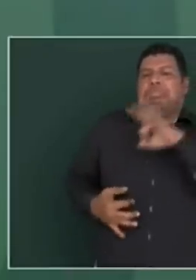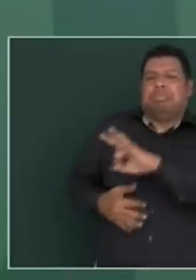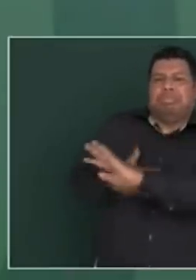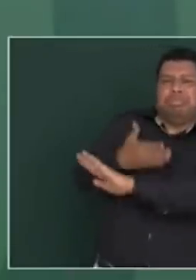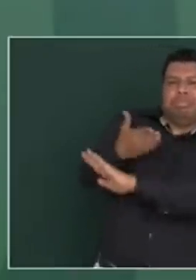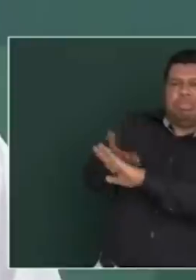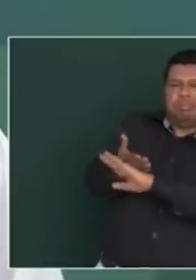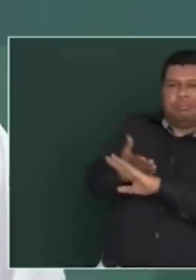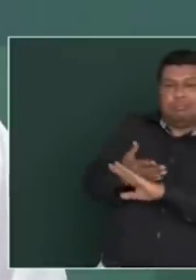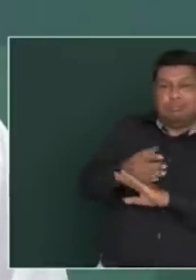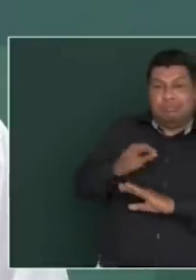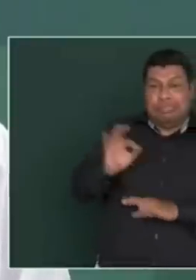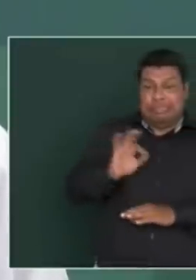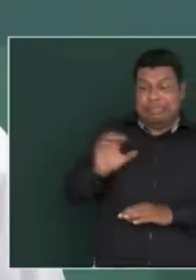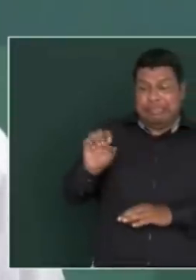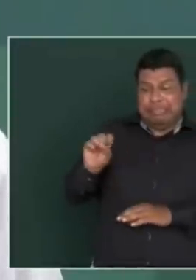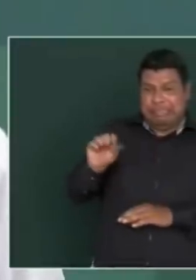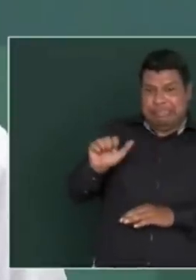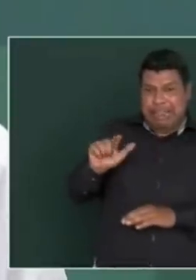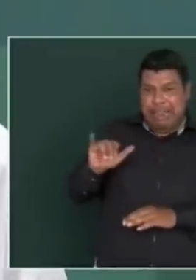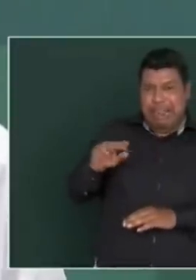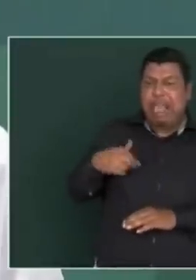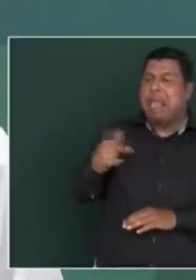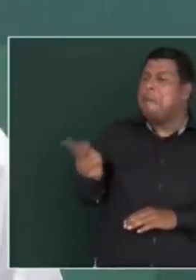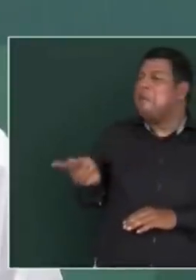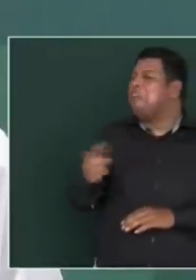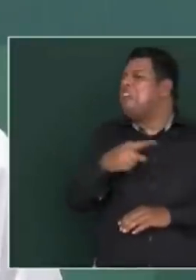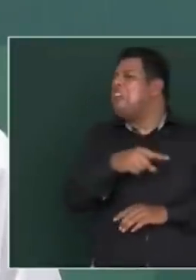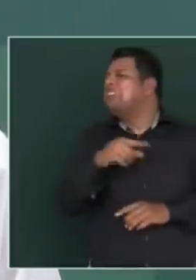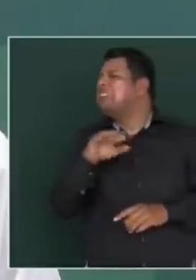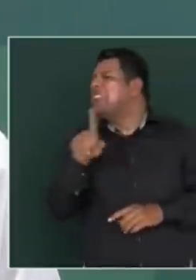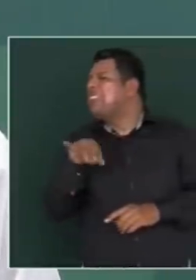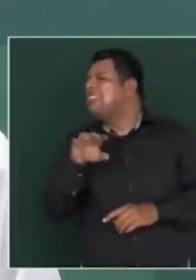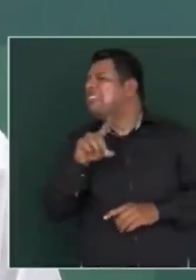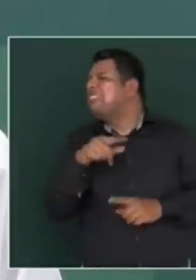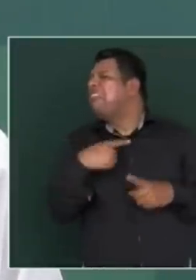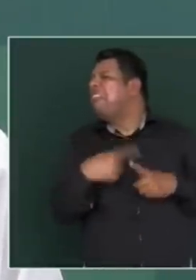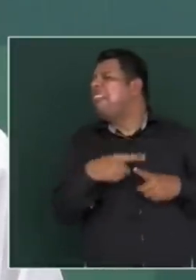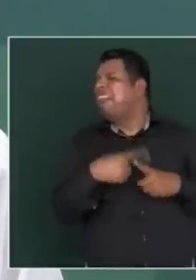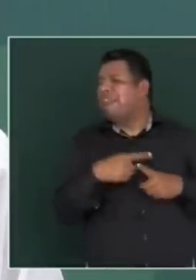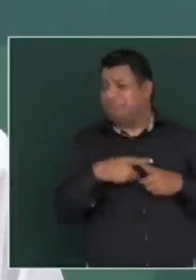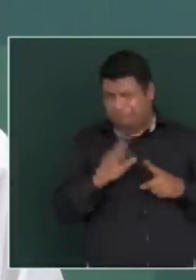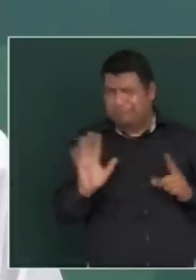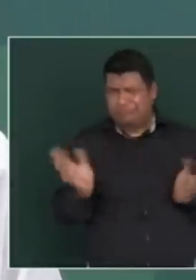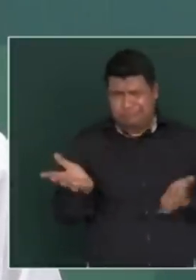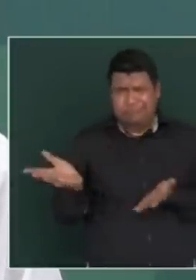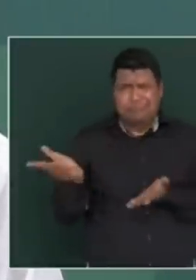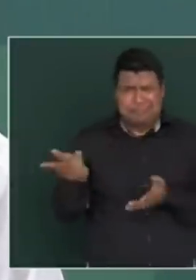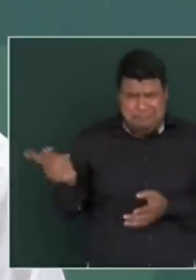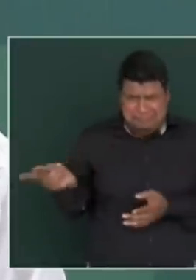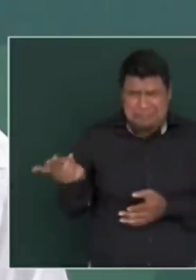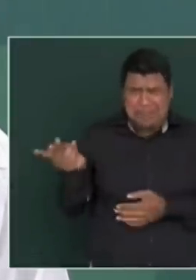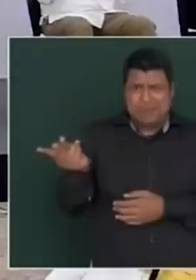Sería bueno que le preguntaran a Salinas quién es Zedillo.